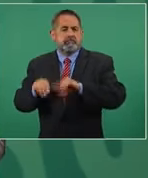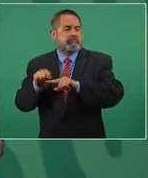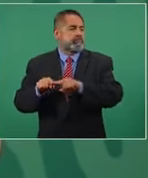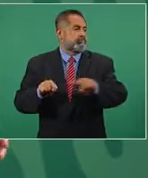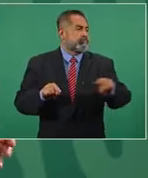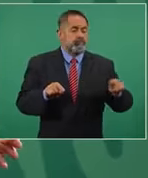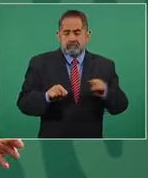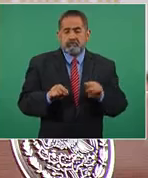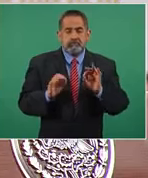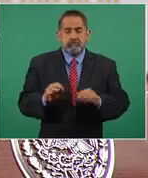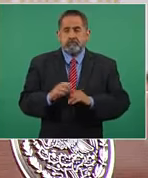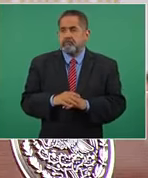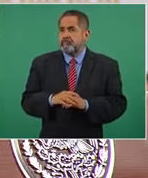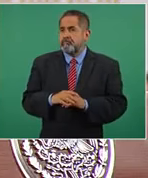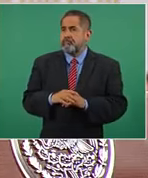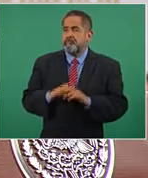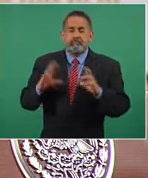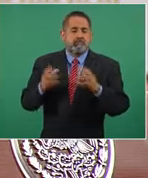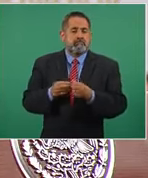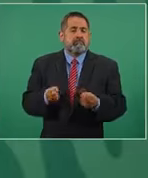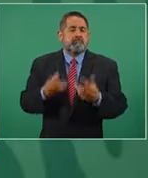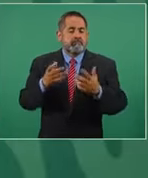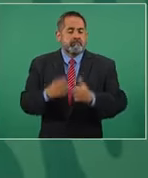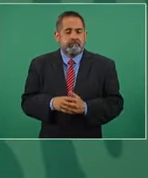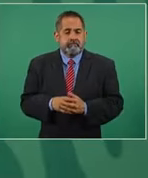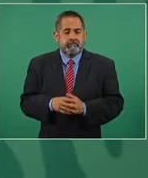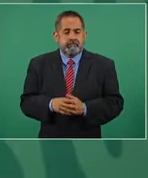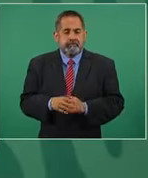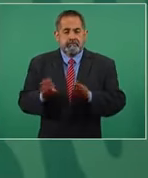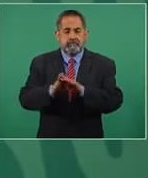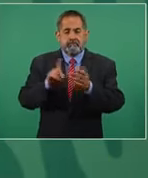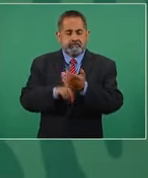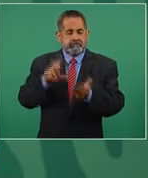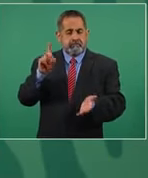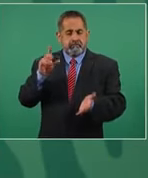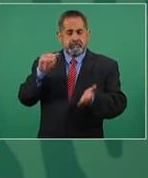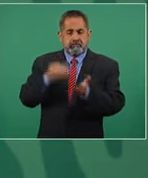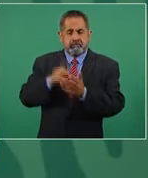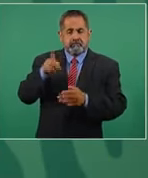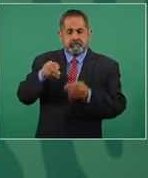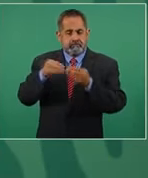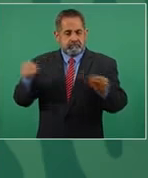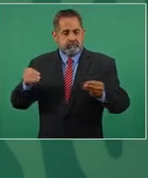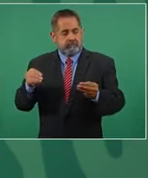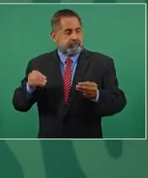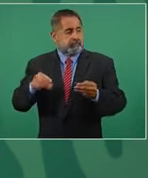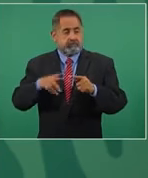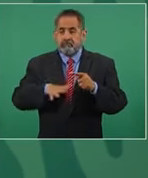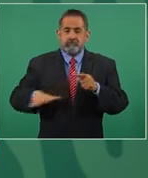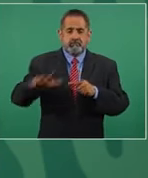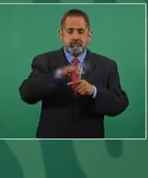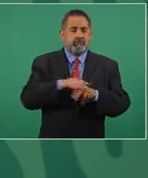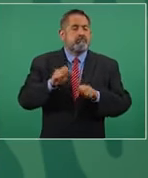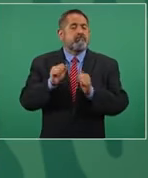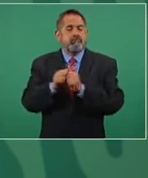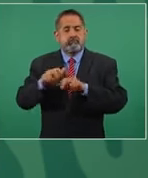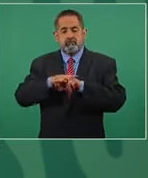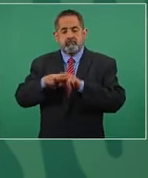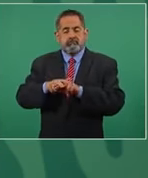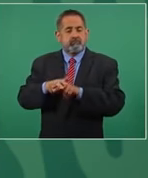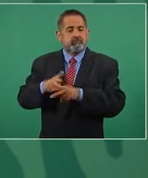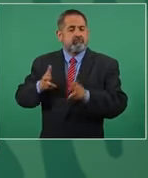y se llegó a tener pues cerca de 30.000 kilómetros de vías férreas y trenes.